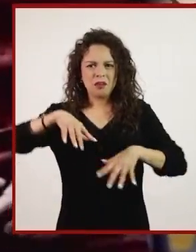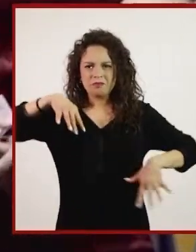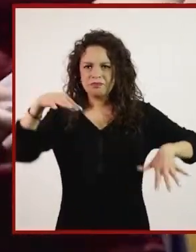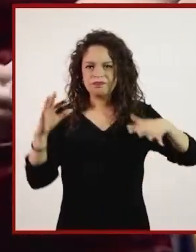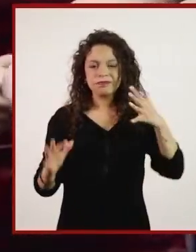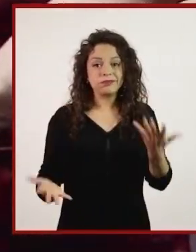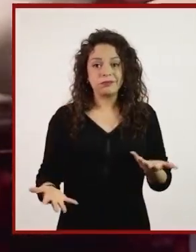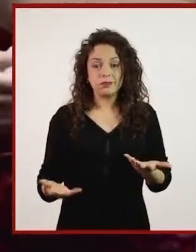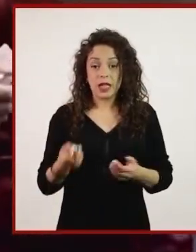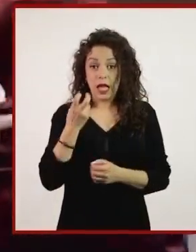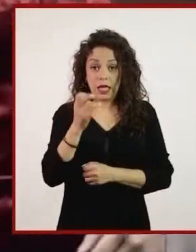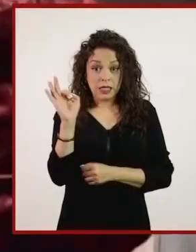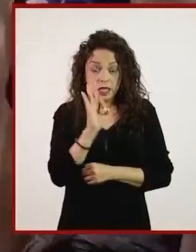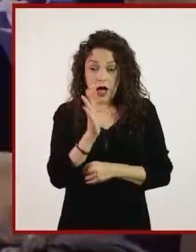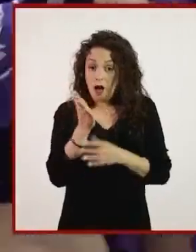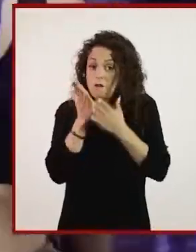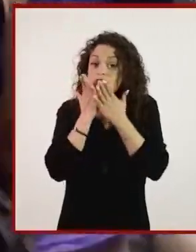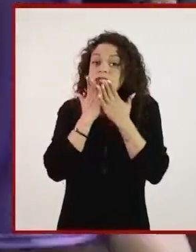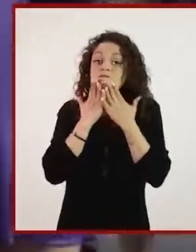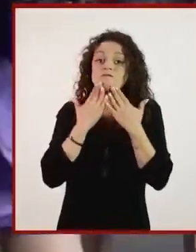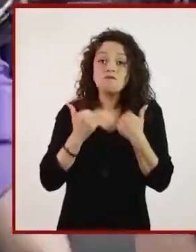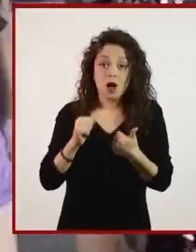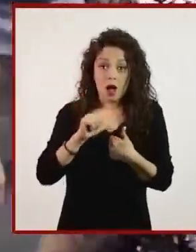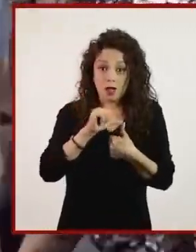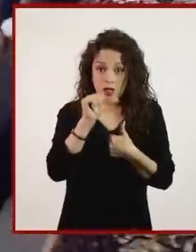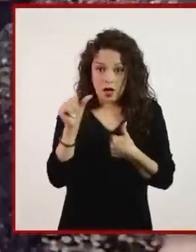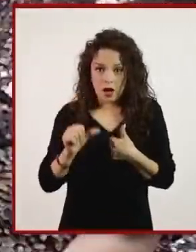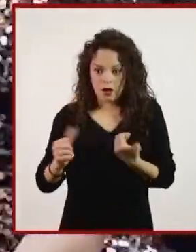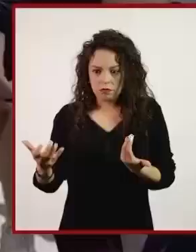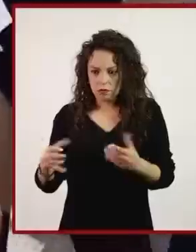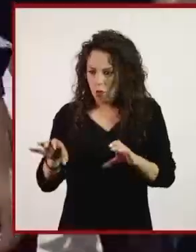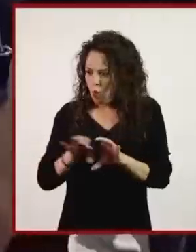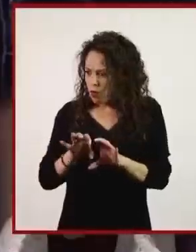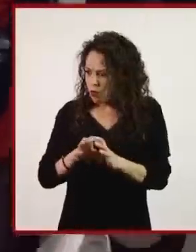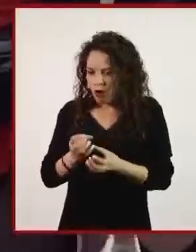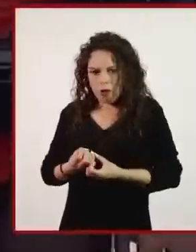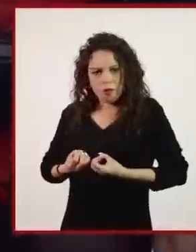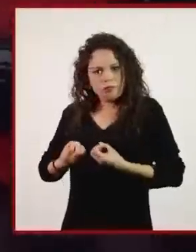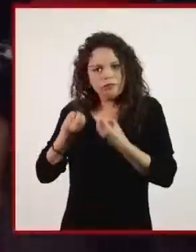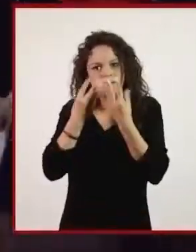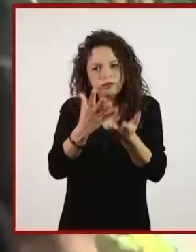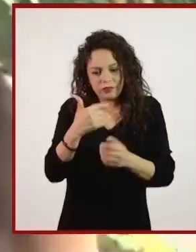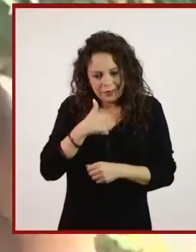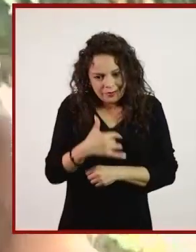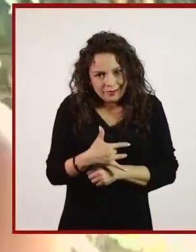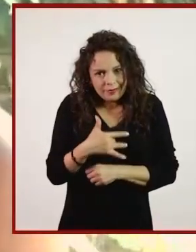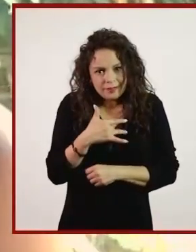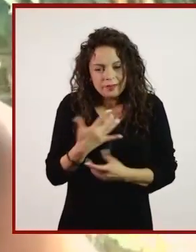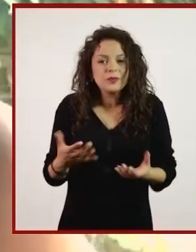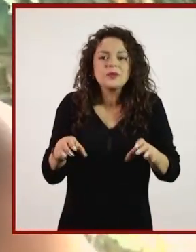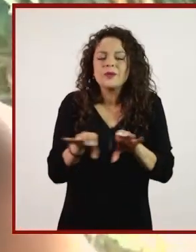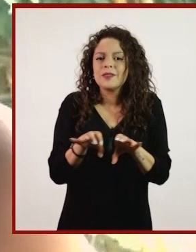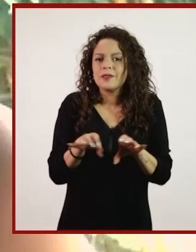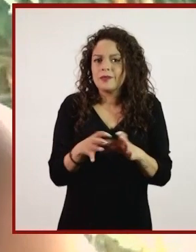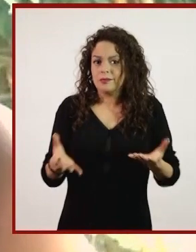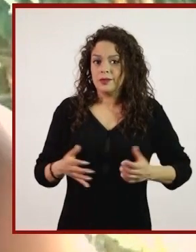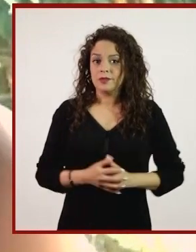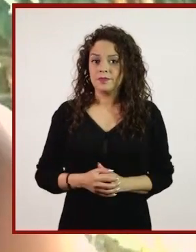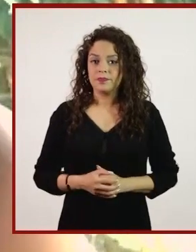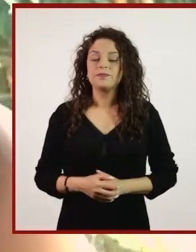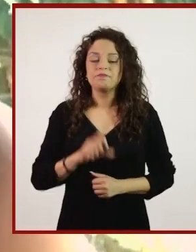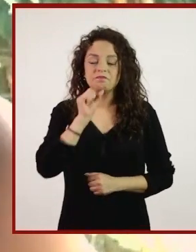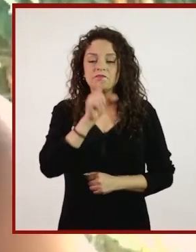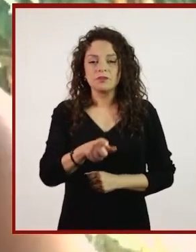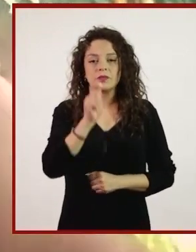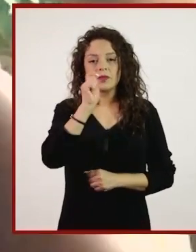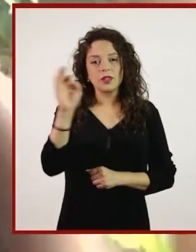había performance, y si no hay arte, híjole, yo creo que cómo expresas todo eso, ¿no? Que no está,